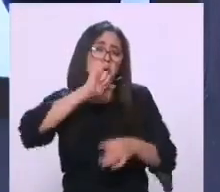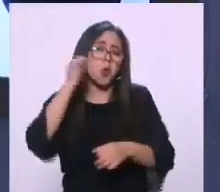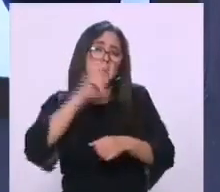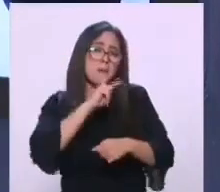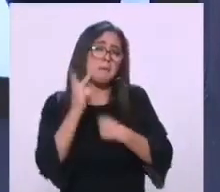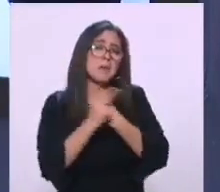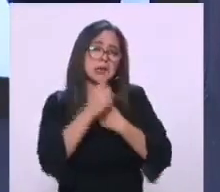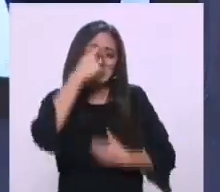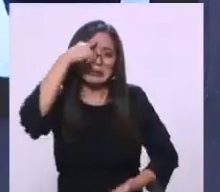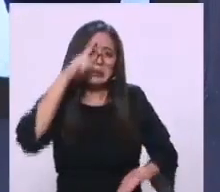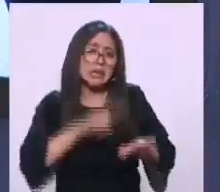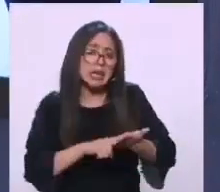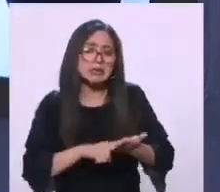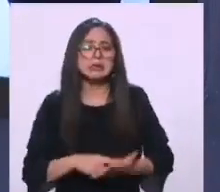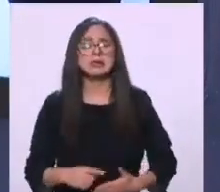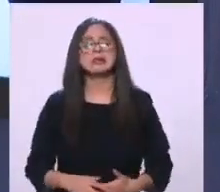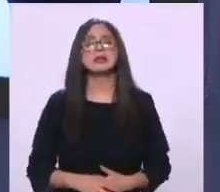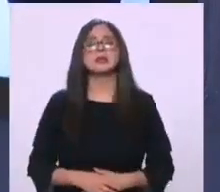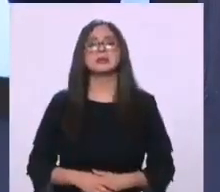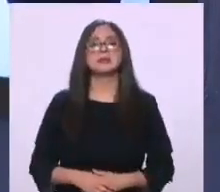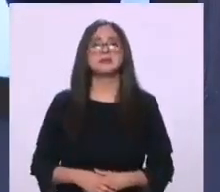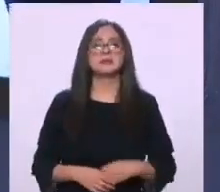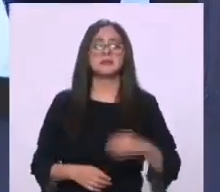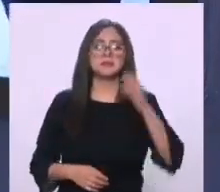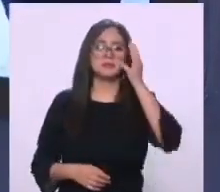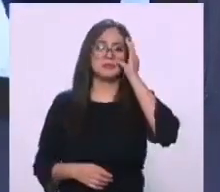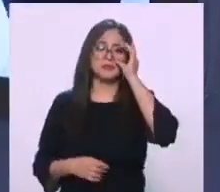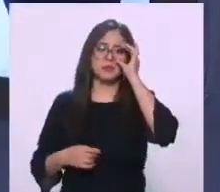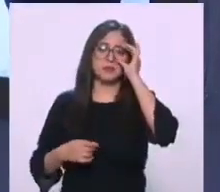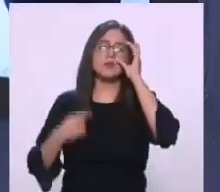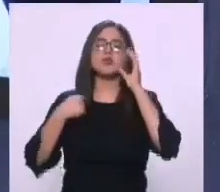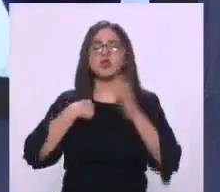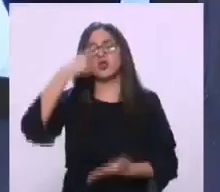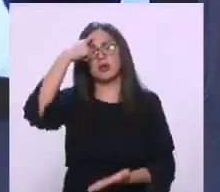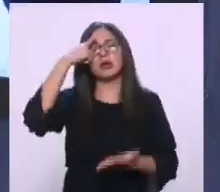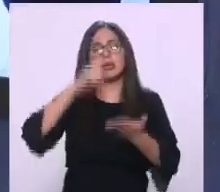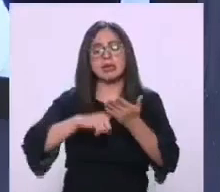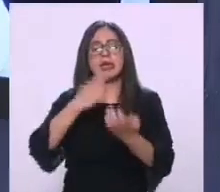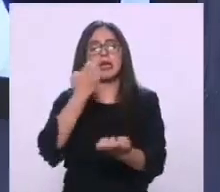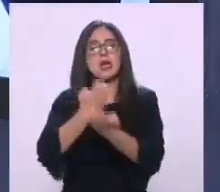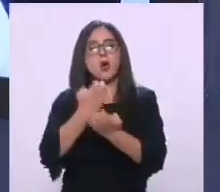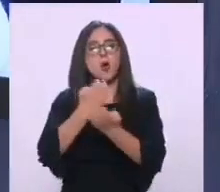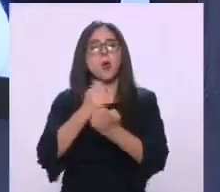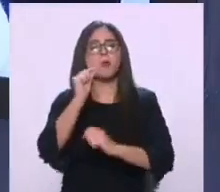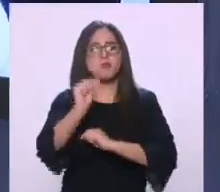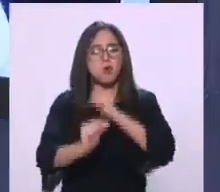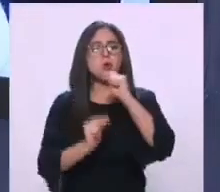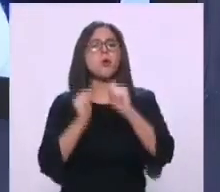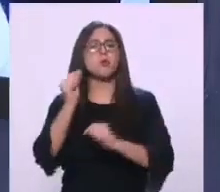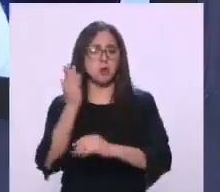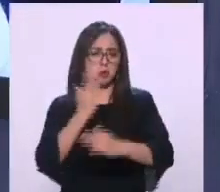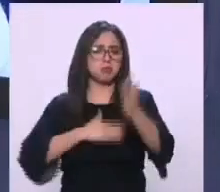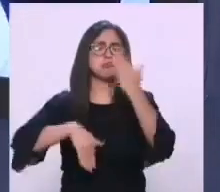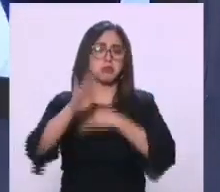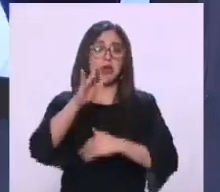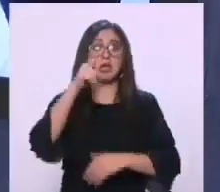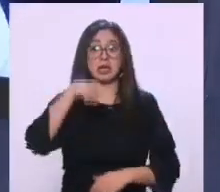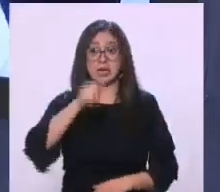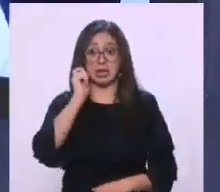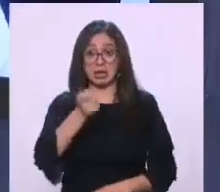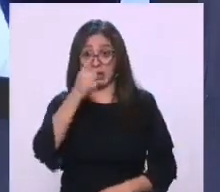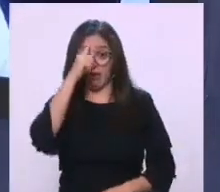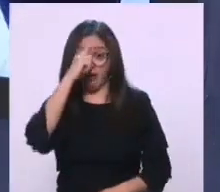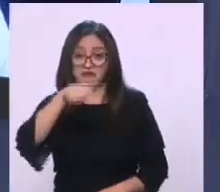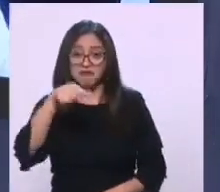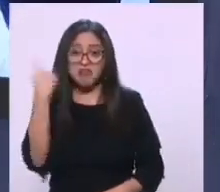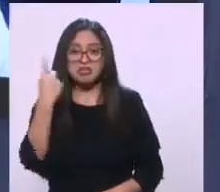naciones? Yo creo que sí, desde luego no va a ser fácil porque justamente los especialistas han aludido a